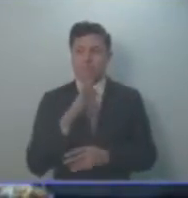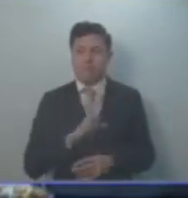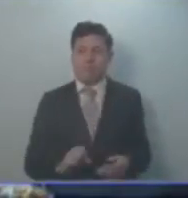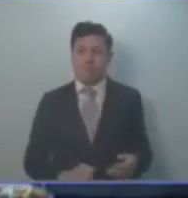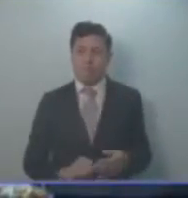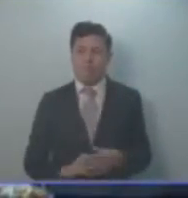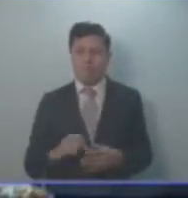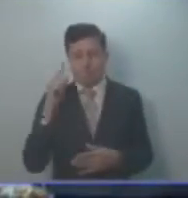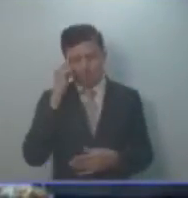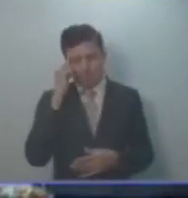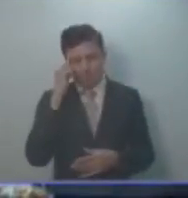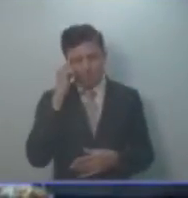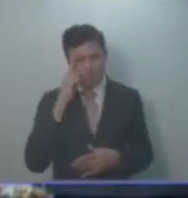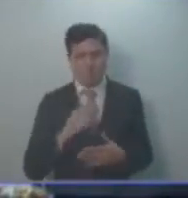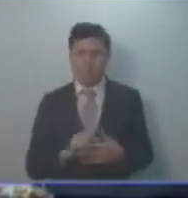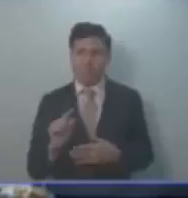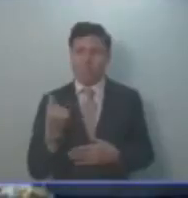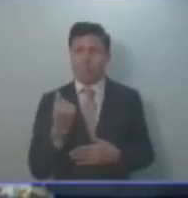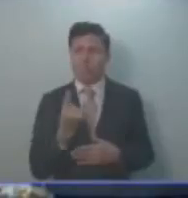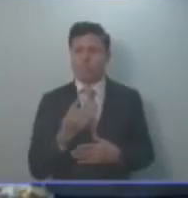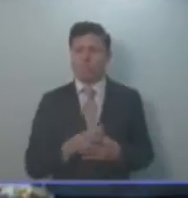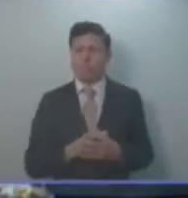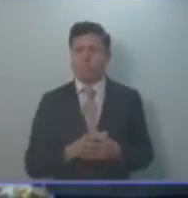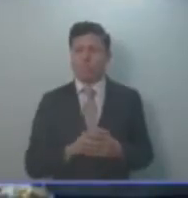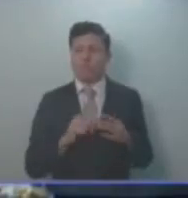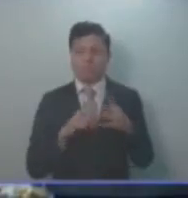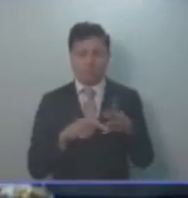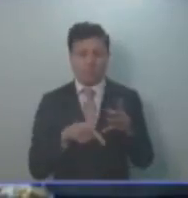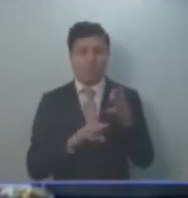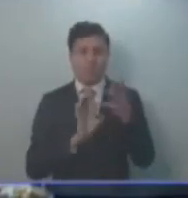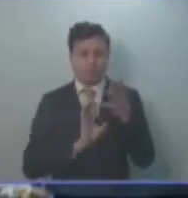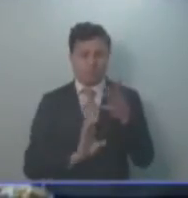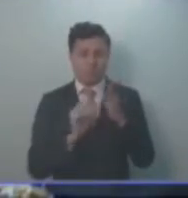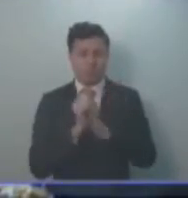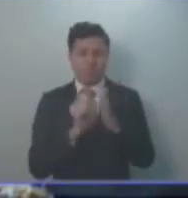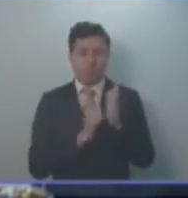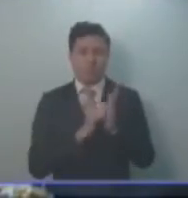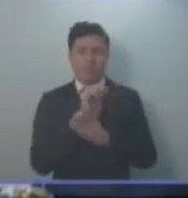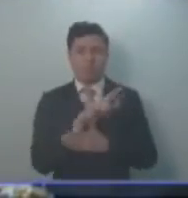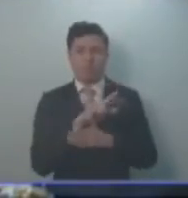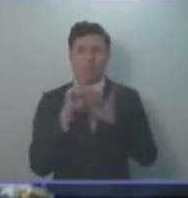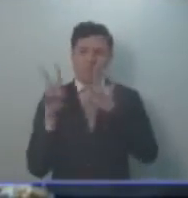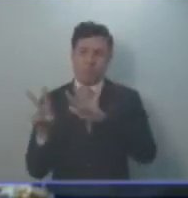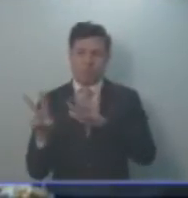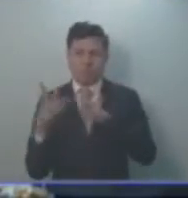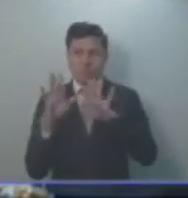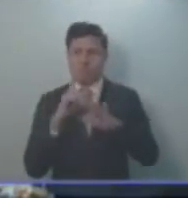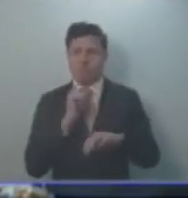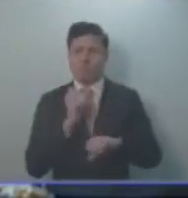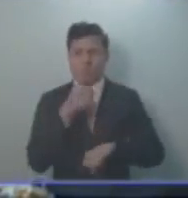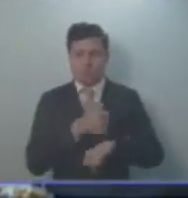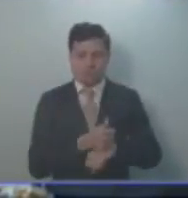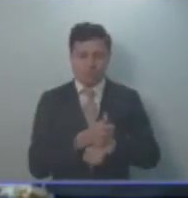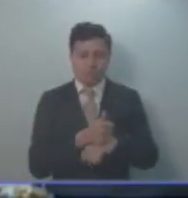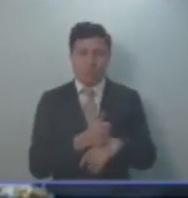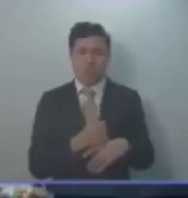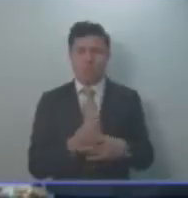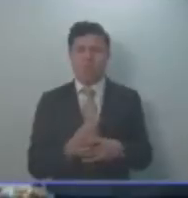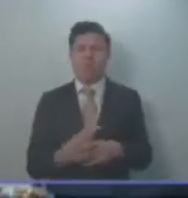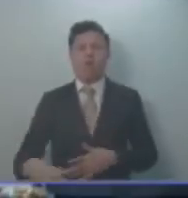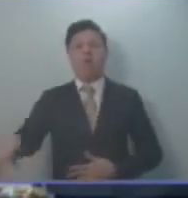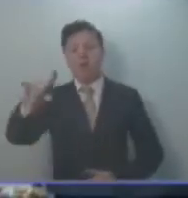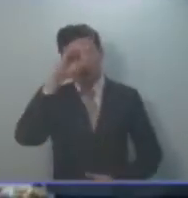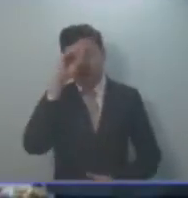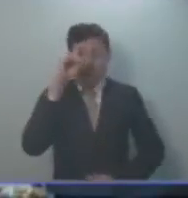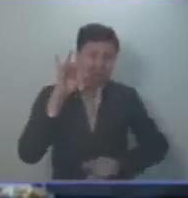Salvador, considerando: 1. Que la Constitución en el artículo 37 establece que el trabajo es una